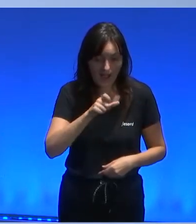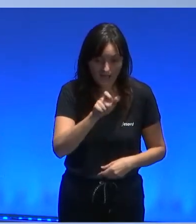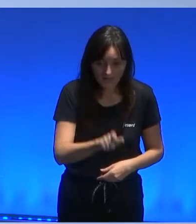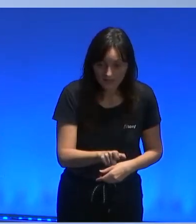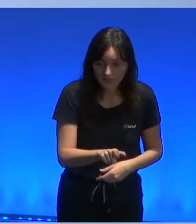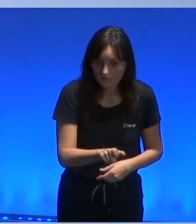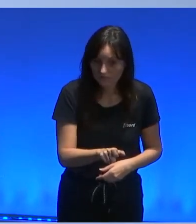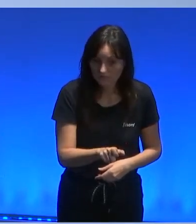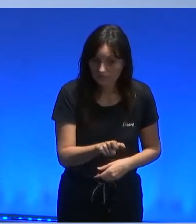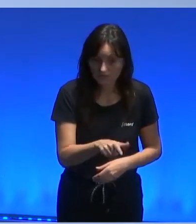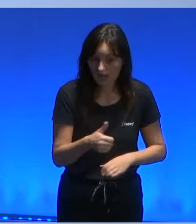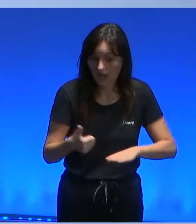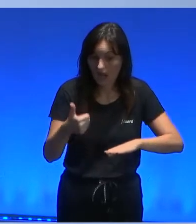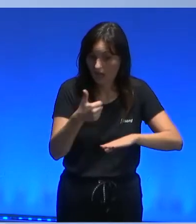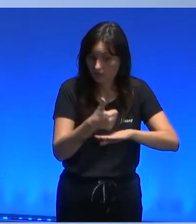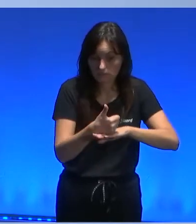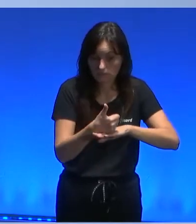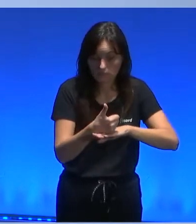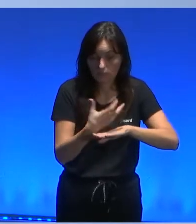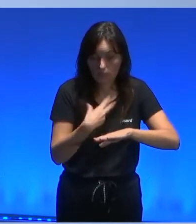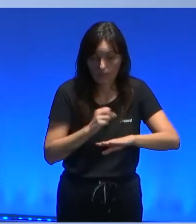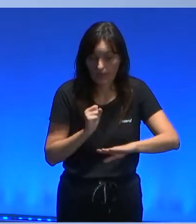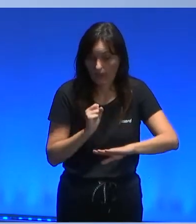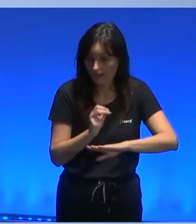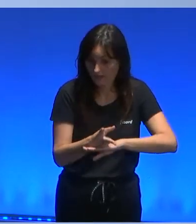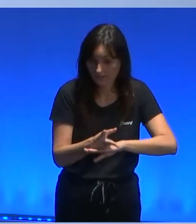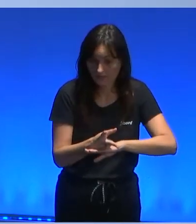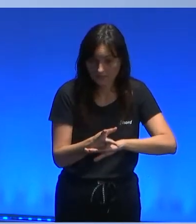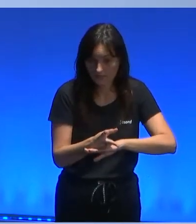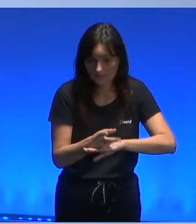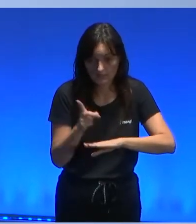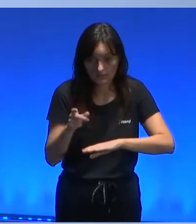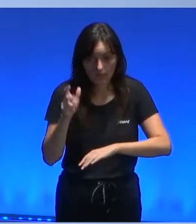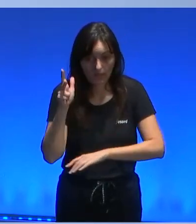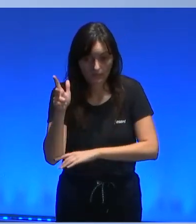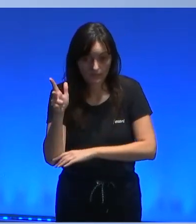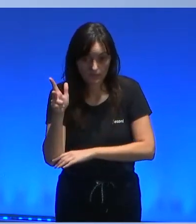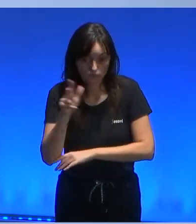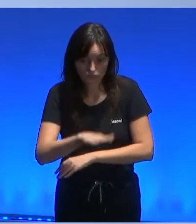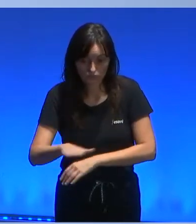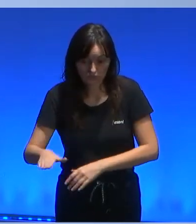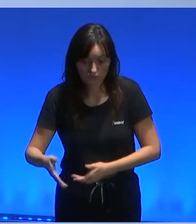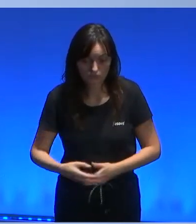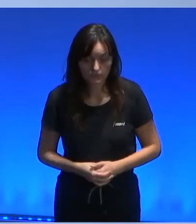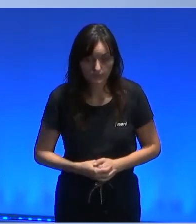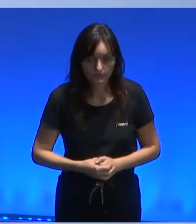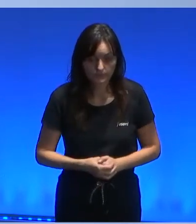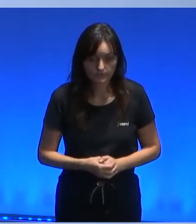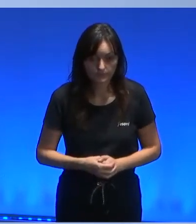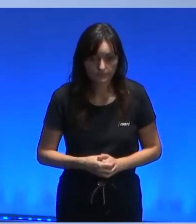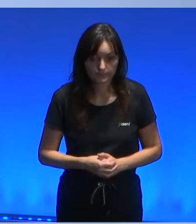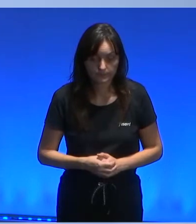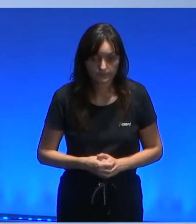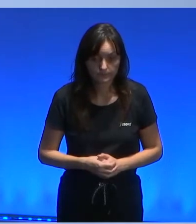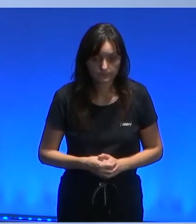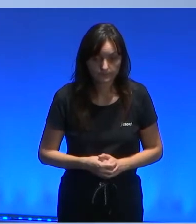la autoridad garante de la Convención de los Derechos de los Niños.